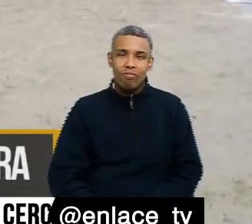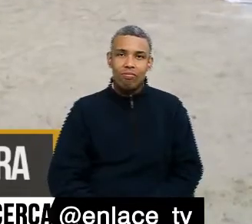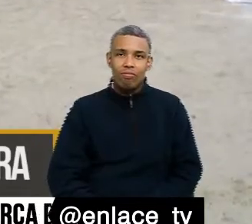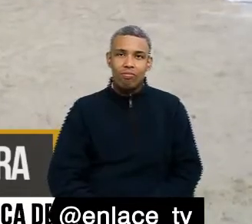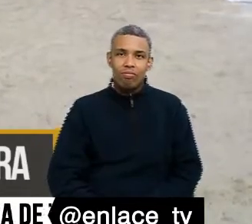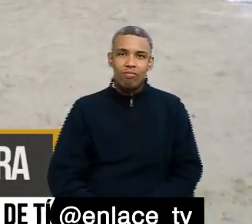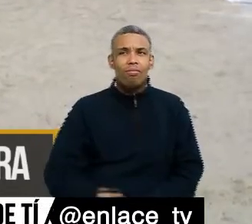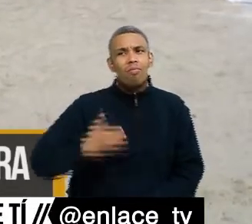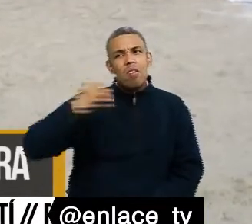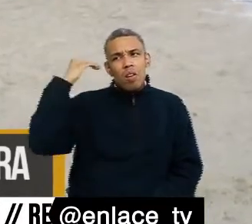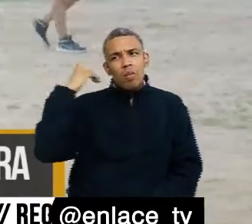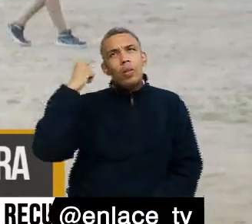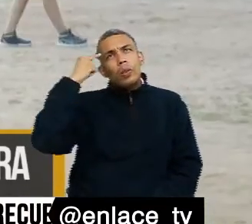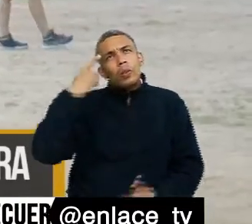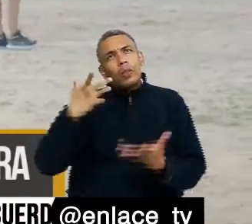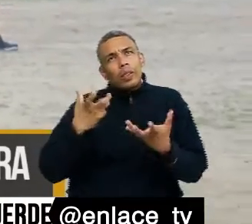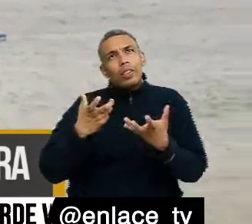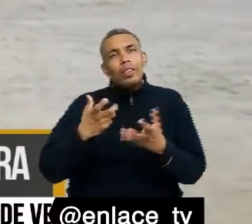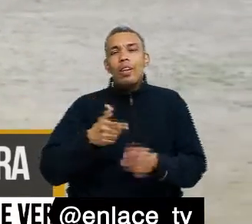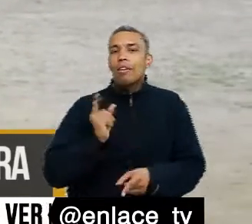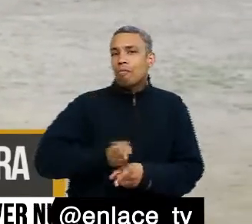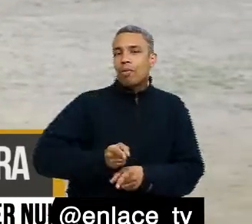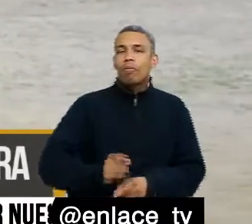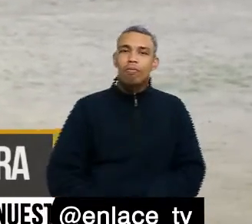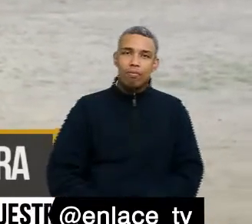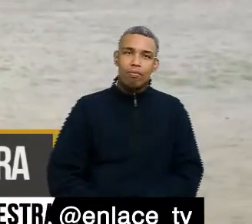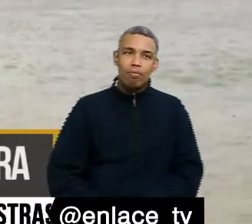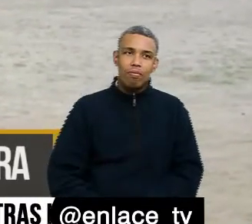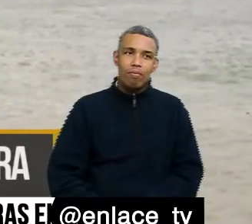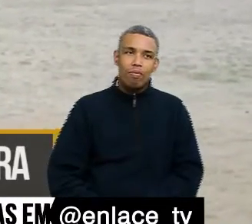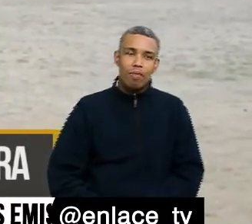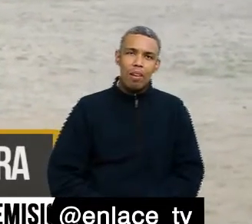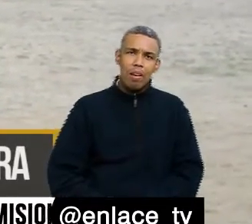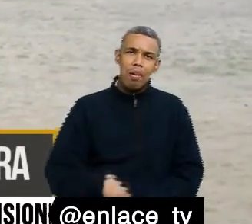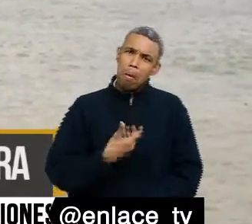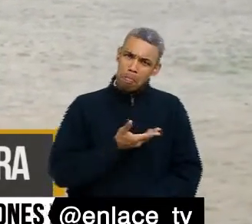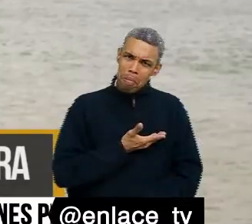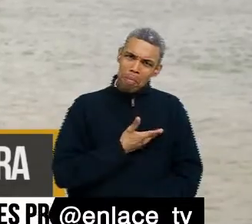había planeado hace muchos años. Claudia, quien también hizo parte de la Selección Colombia de